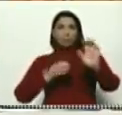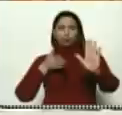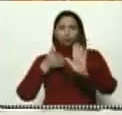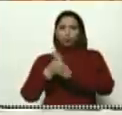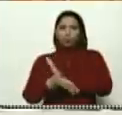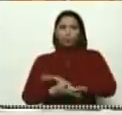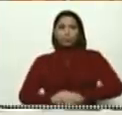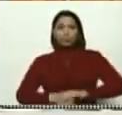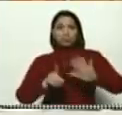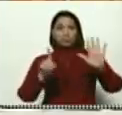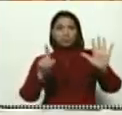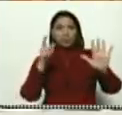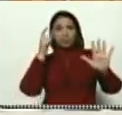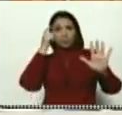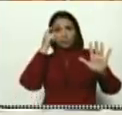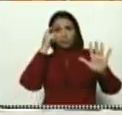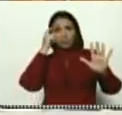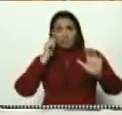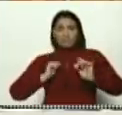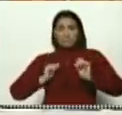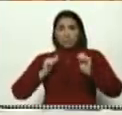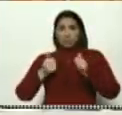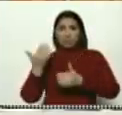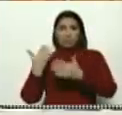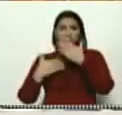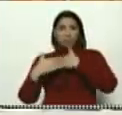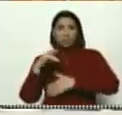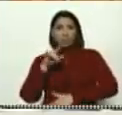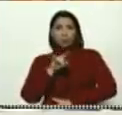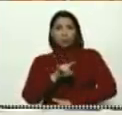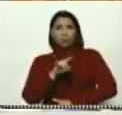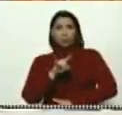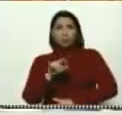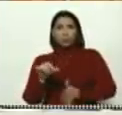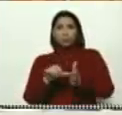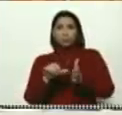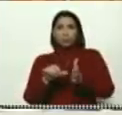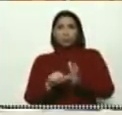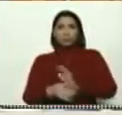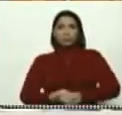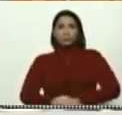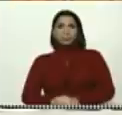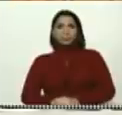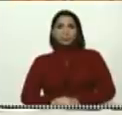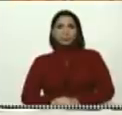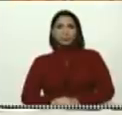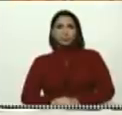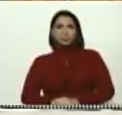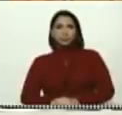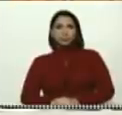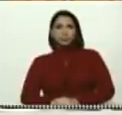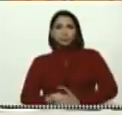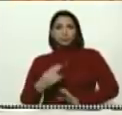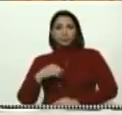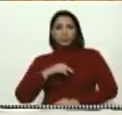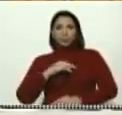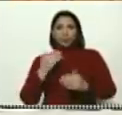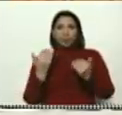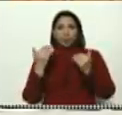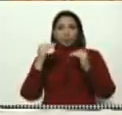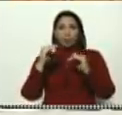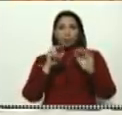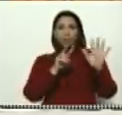estos 6 días que comenzaron el pasado lunes, donde estamos en la etapa de